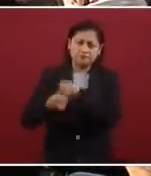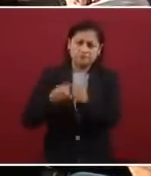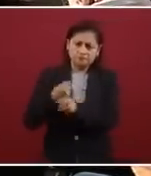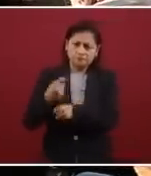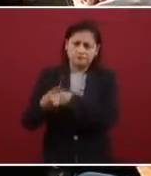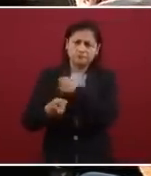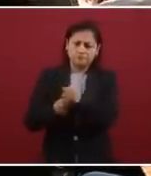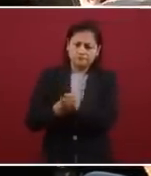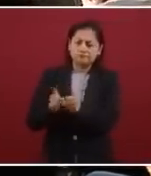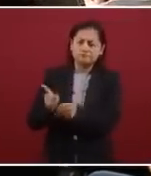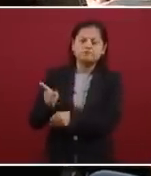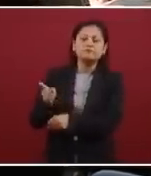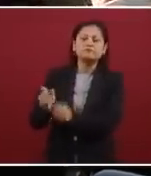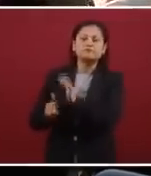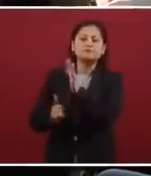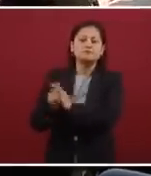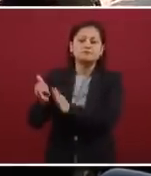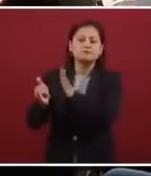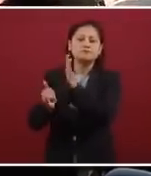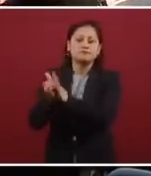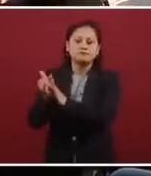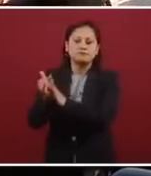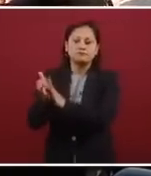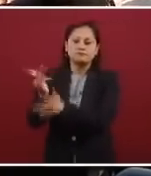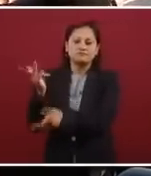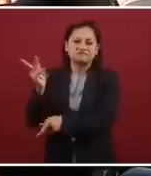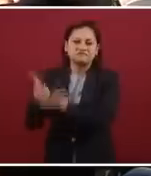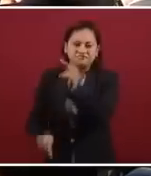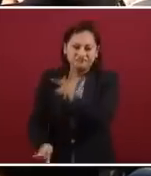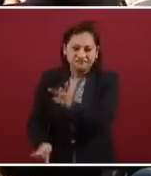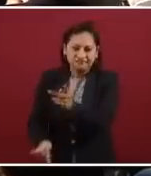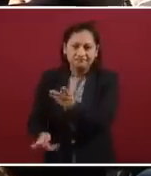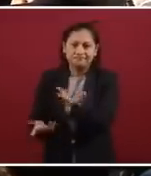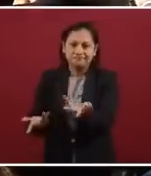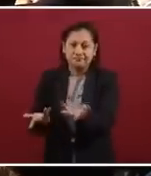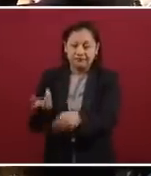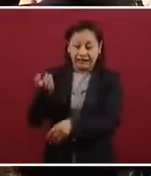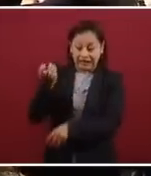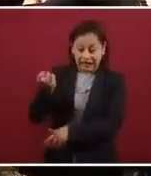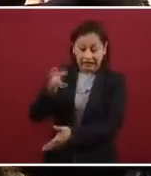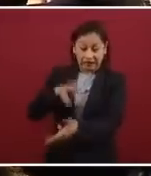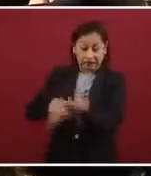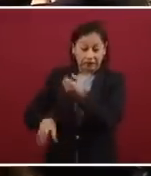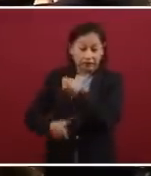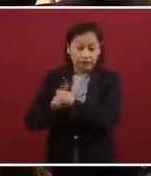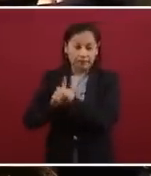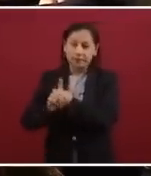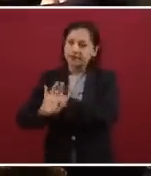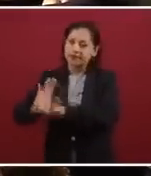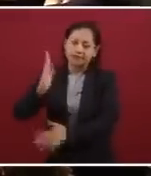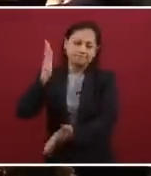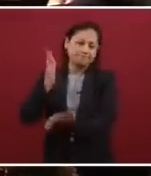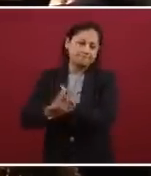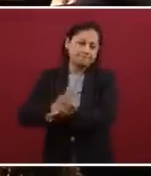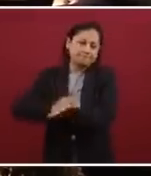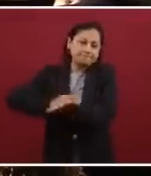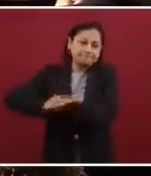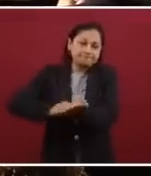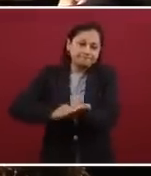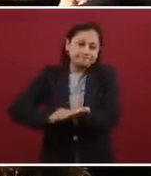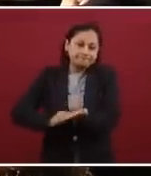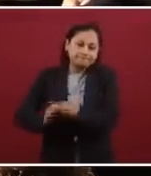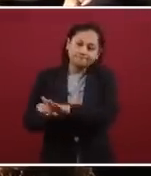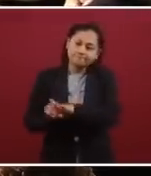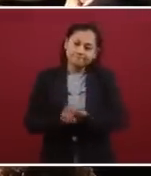Ya eso se terminó. Esto los tiene algunos enojados, pero van a